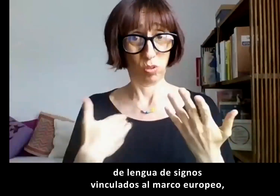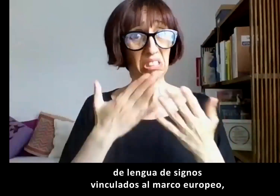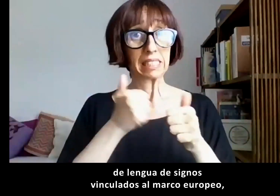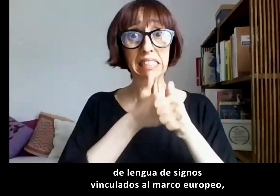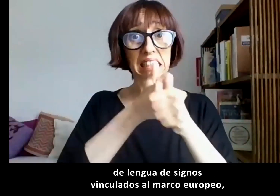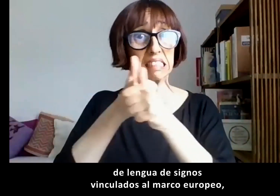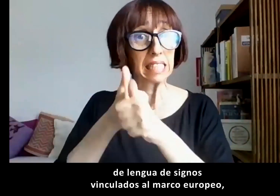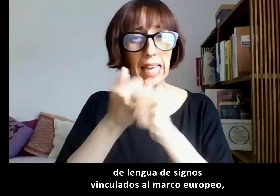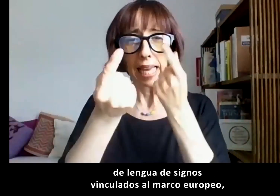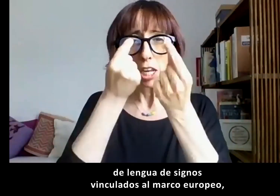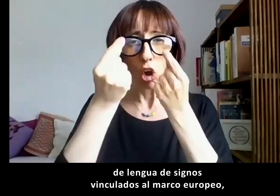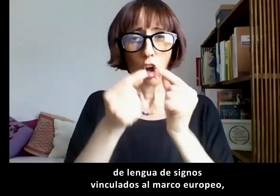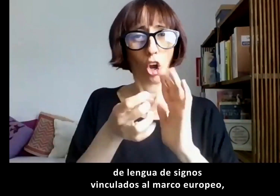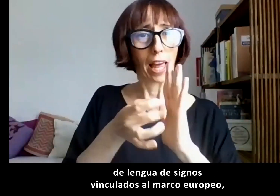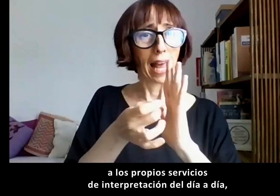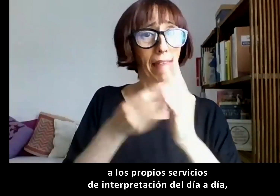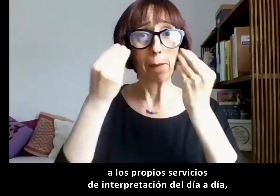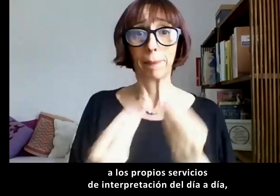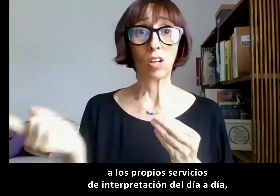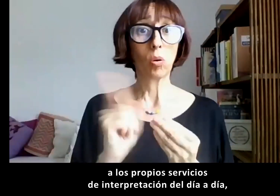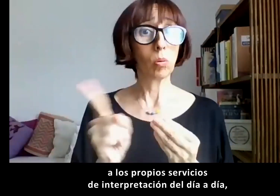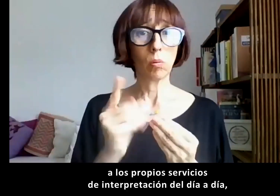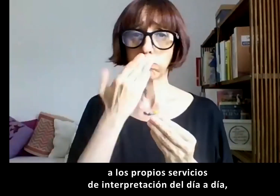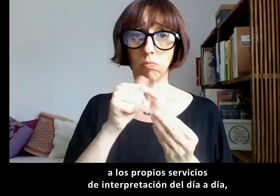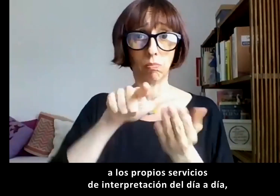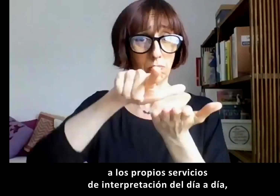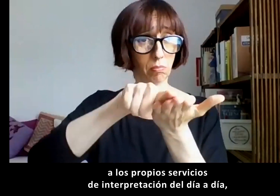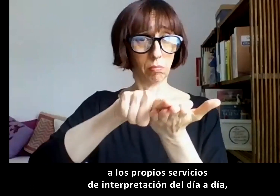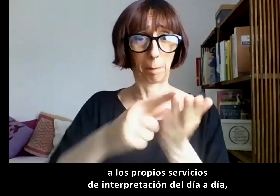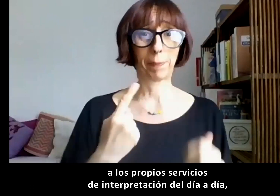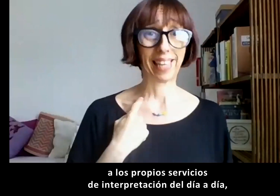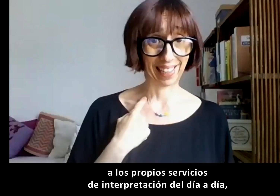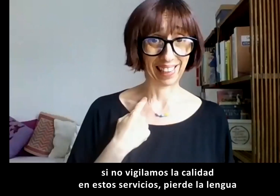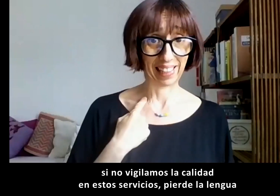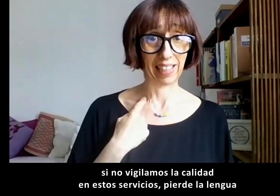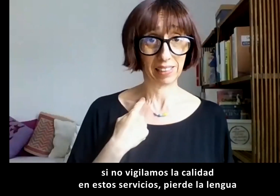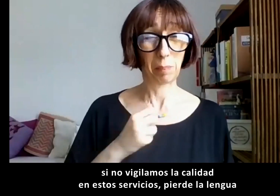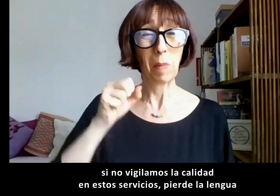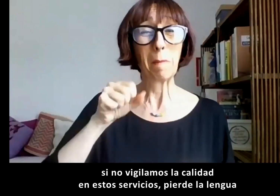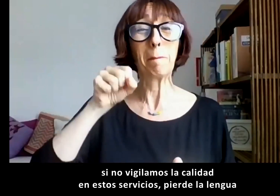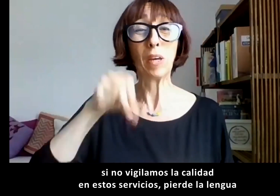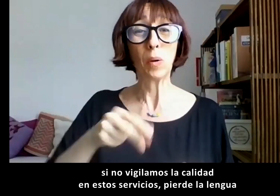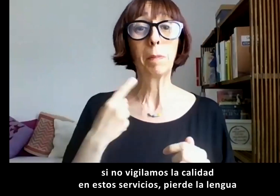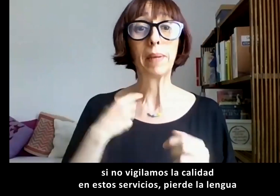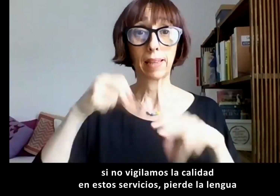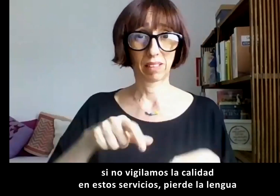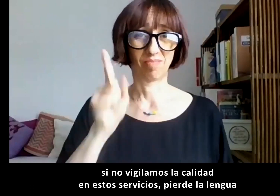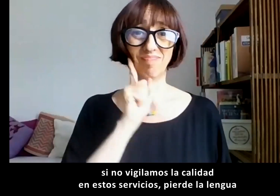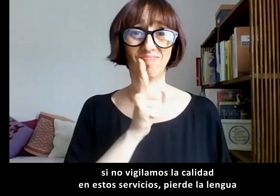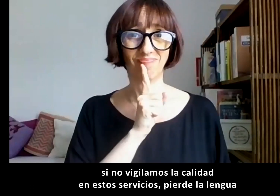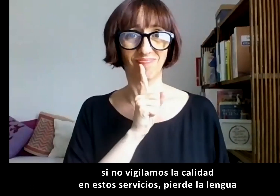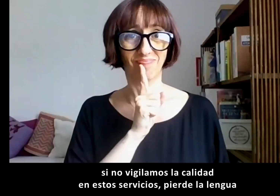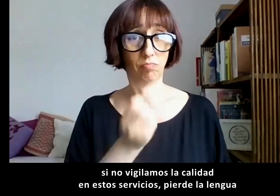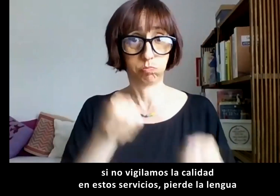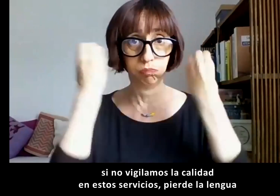signos vinculados al marco europeo, a los propios servicios de interpretación del día a día. Si no vigilamos la calidad en estos